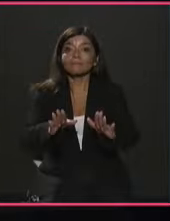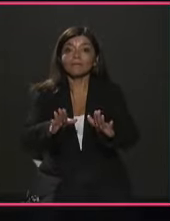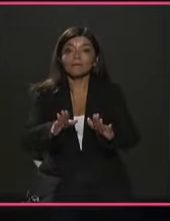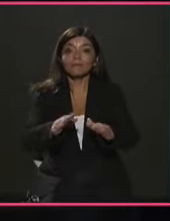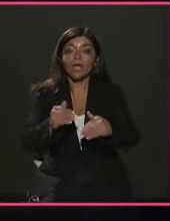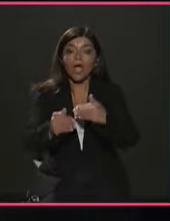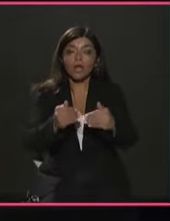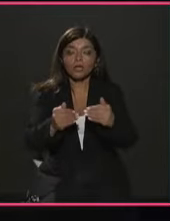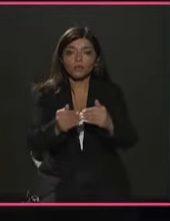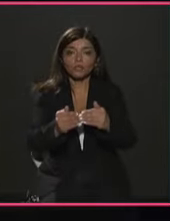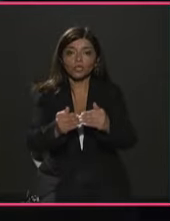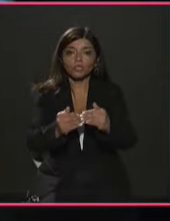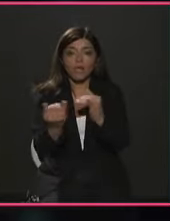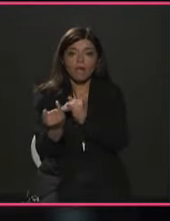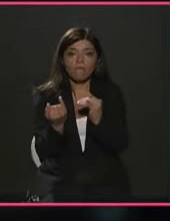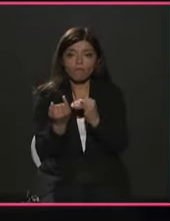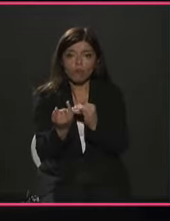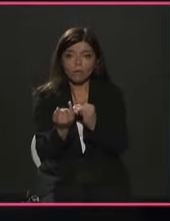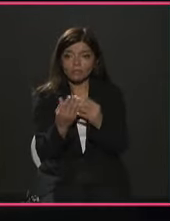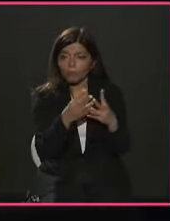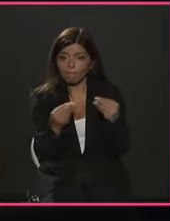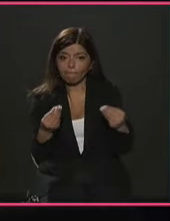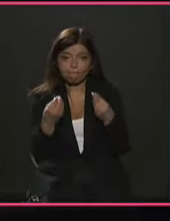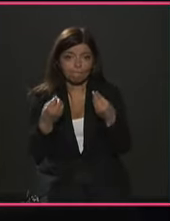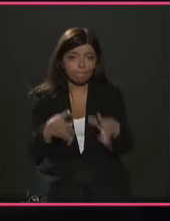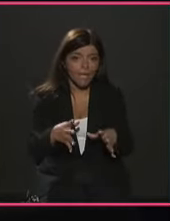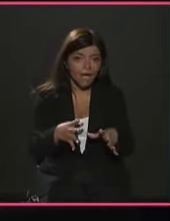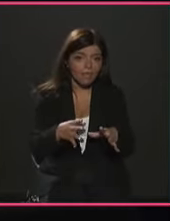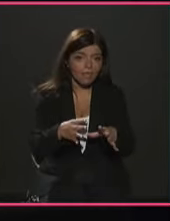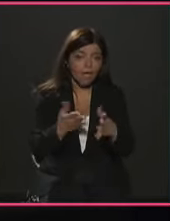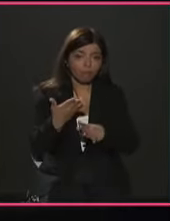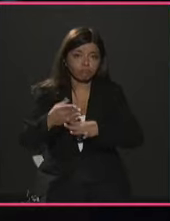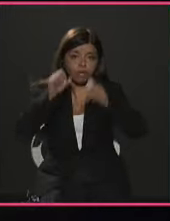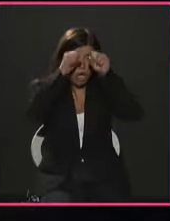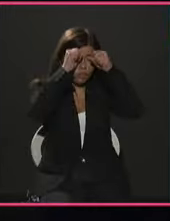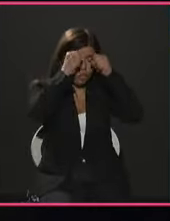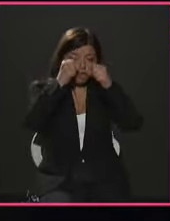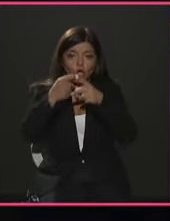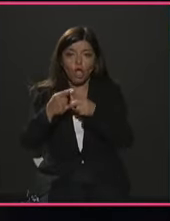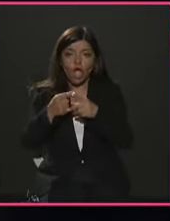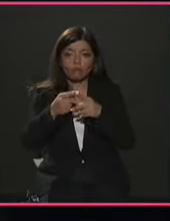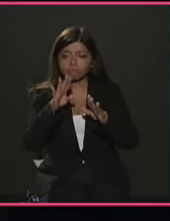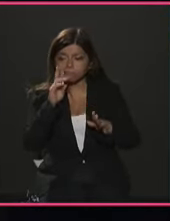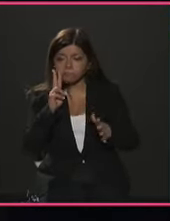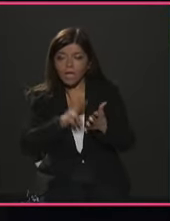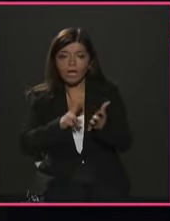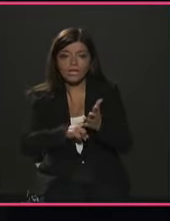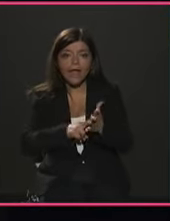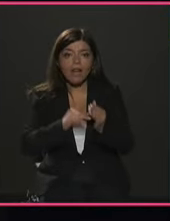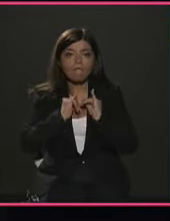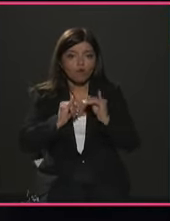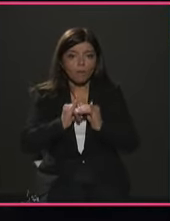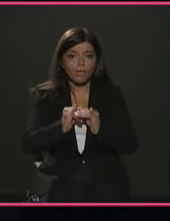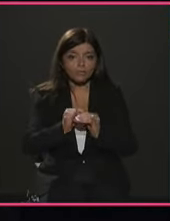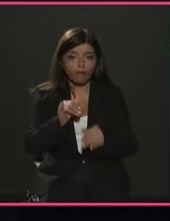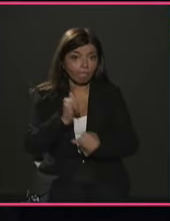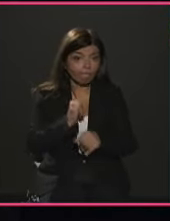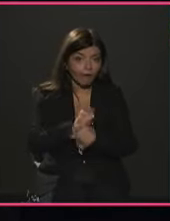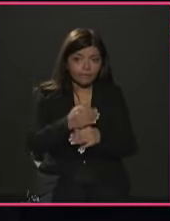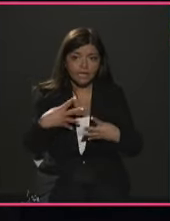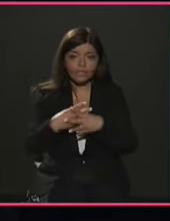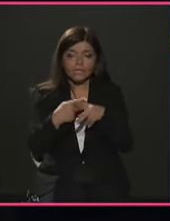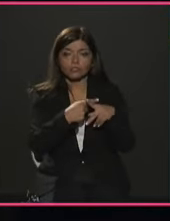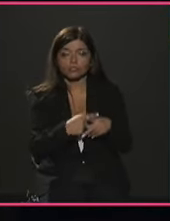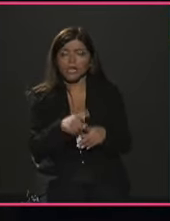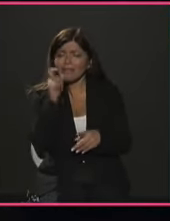de desinformación y de fuentes que no son reales en las redes sociales han